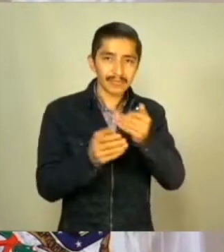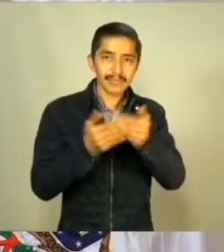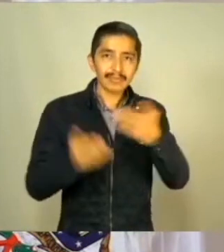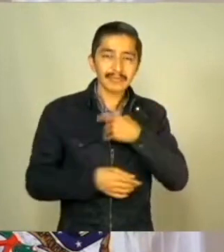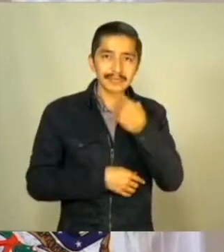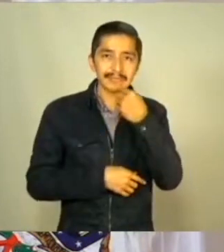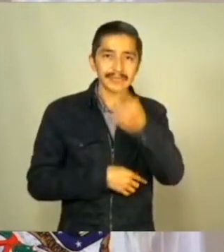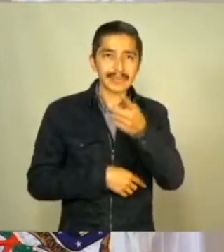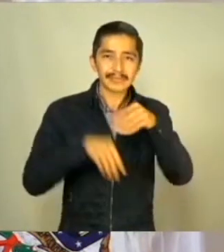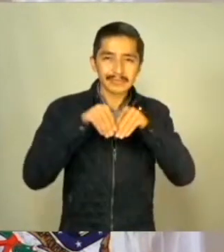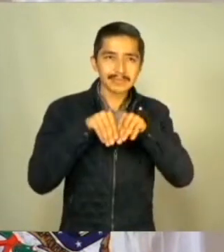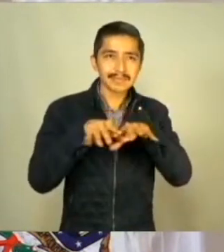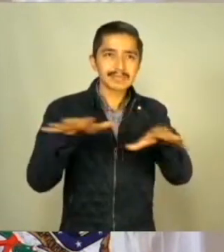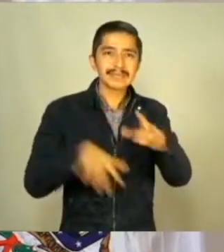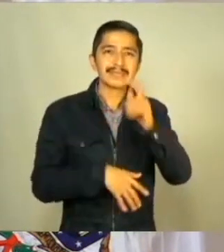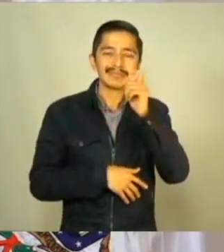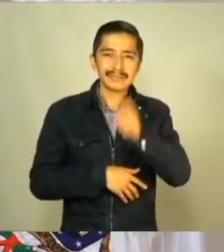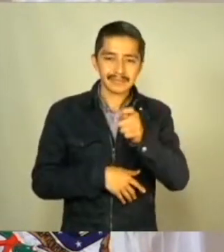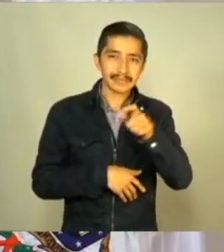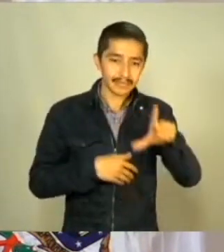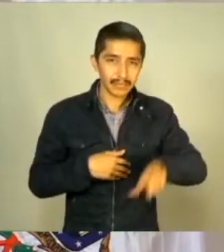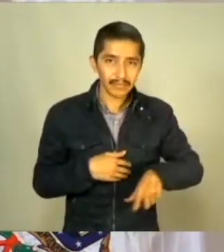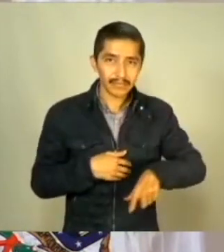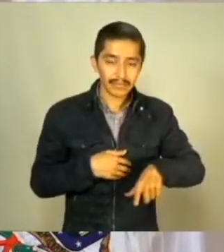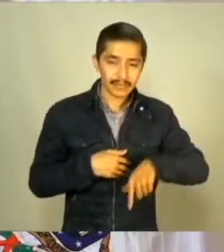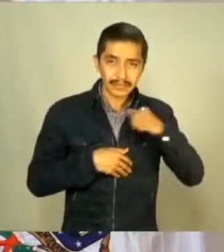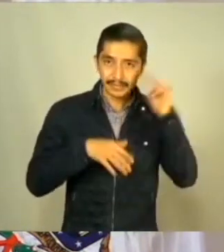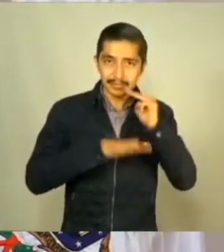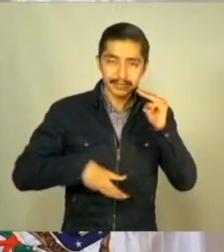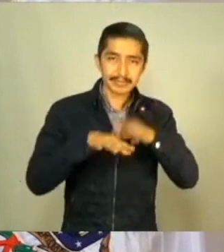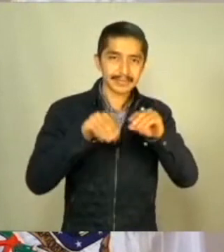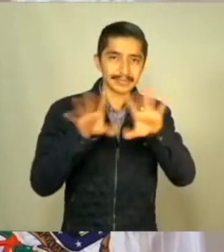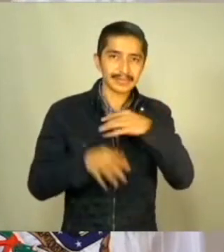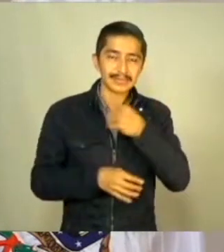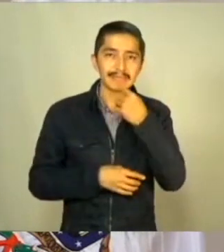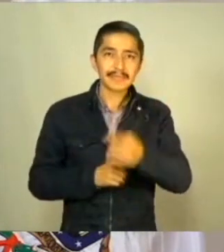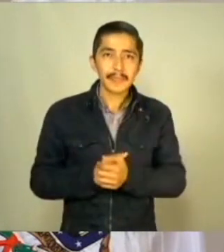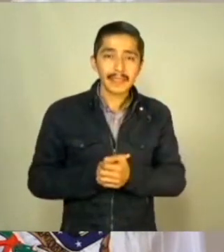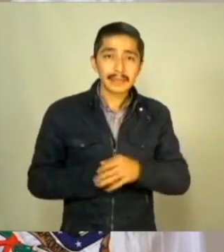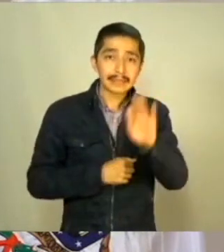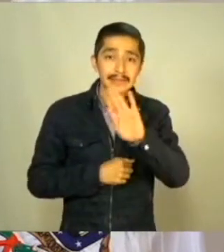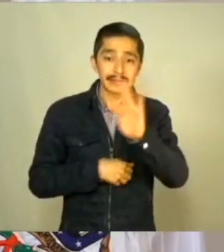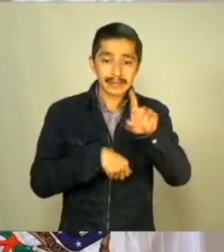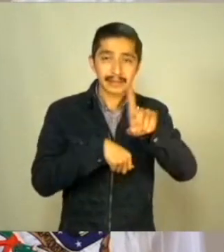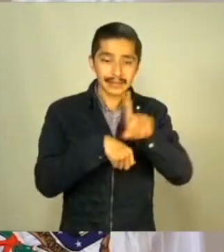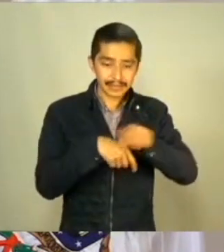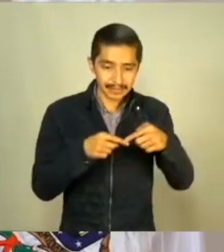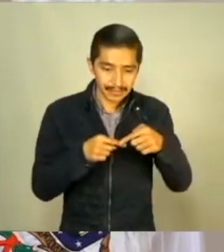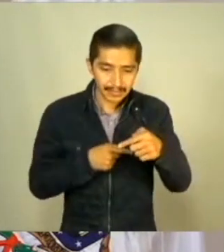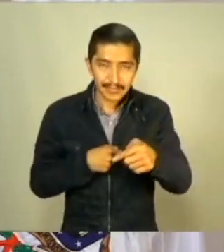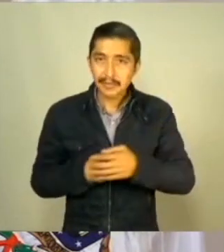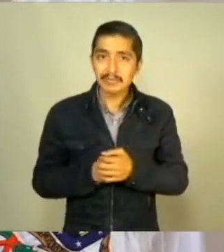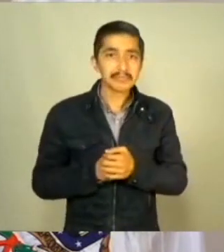muy clara la postura del gobierno de michoacán si en los próximos días no